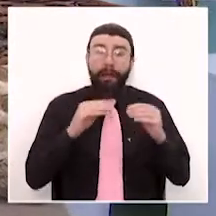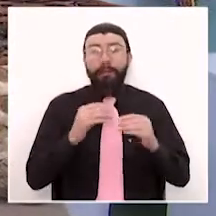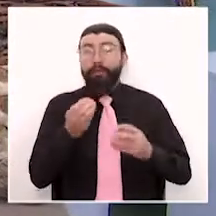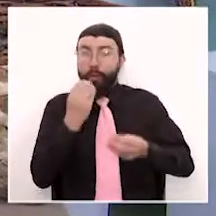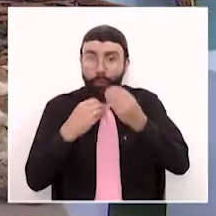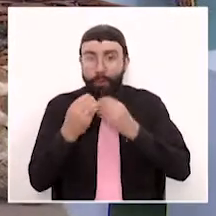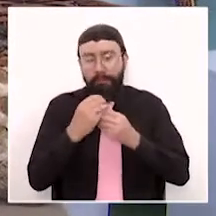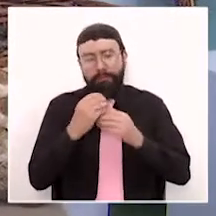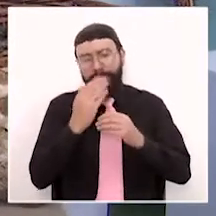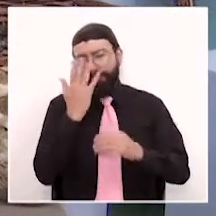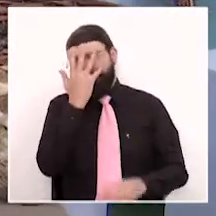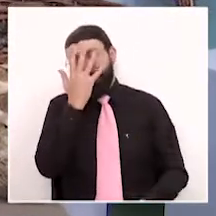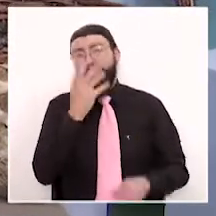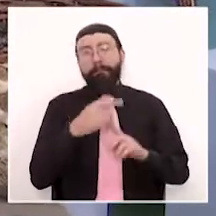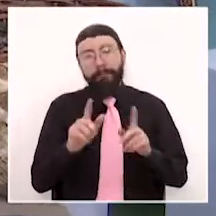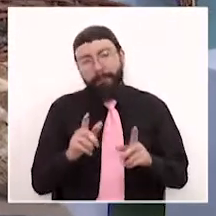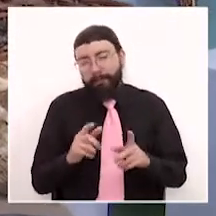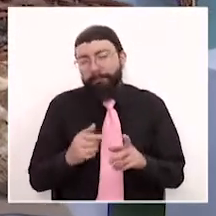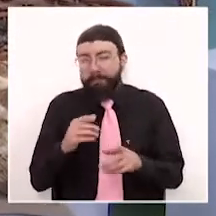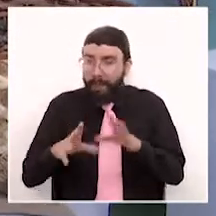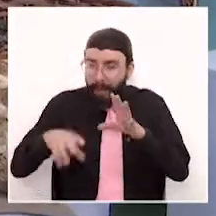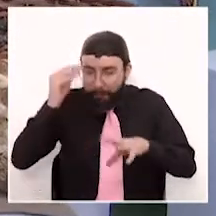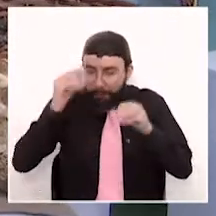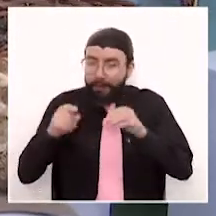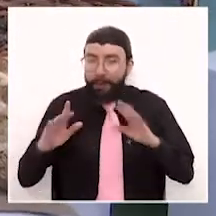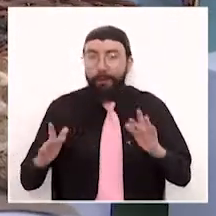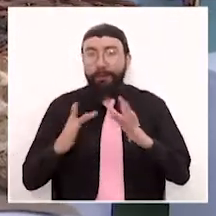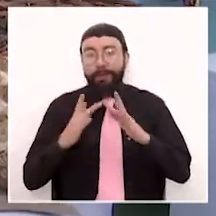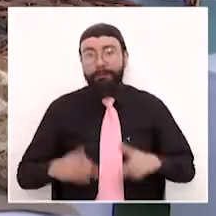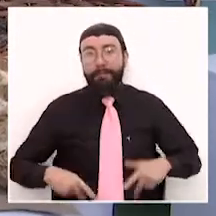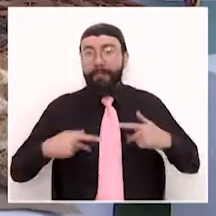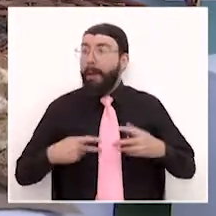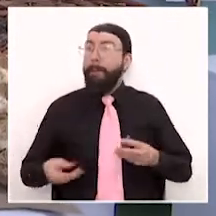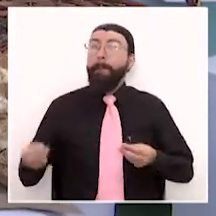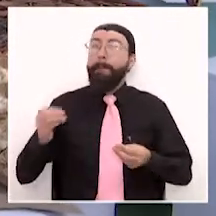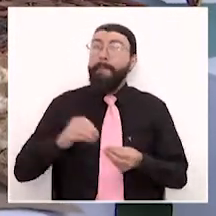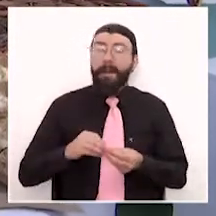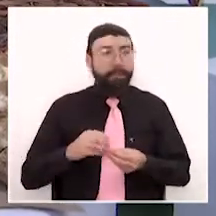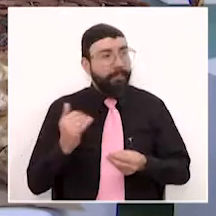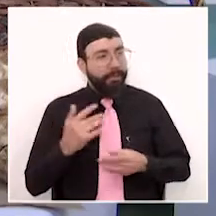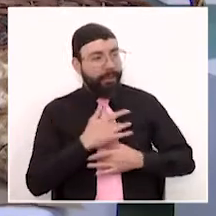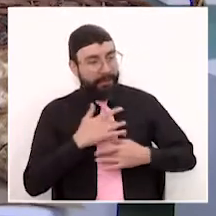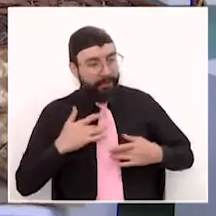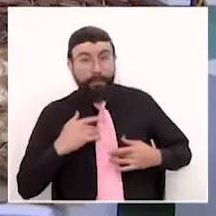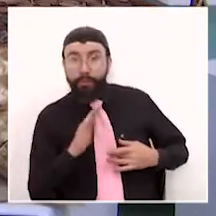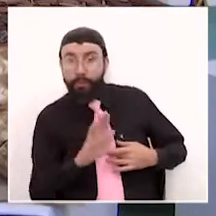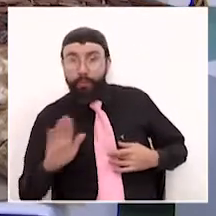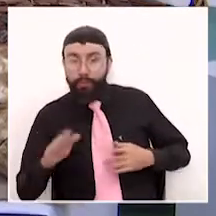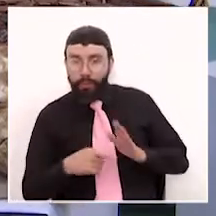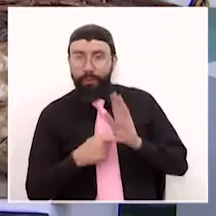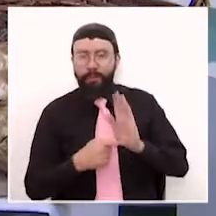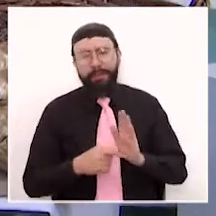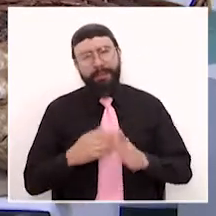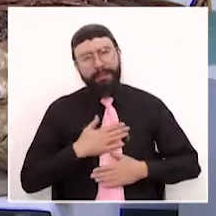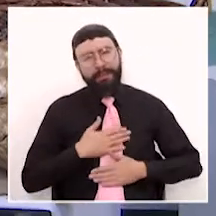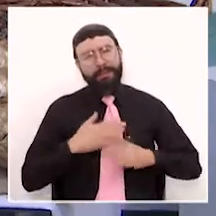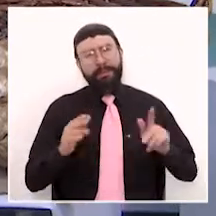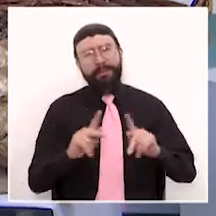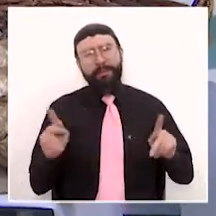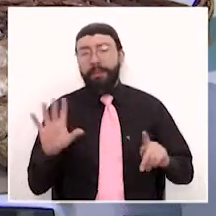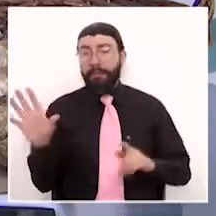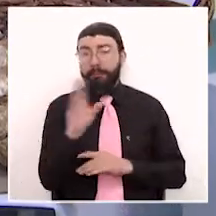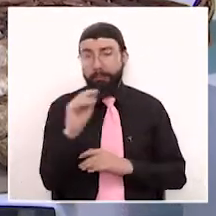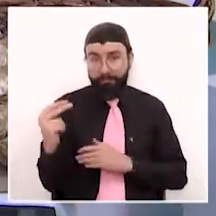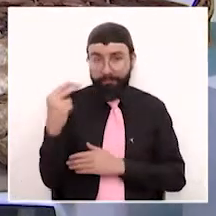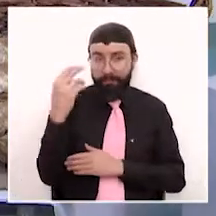pero seguimos aprendiendo en Conexión Vital con más notas para la salud de todos ustedes. Un saludo a todas las personas desde Facebook